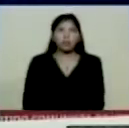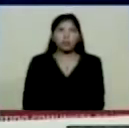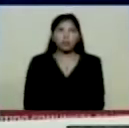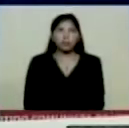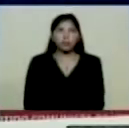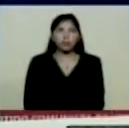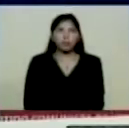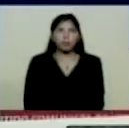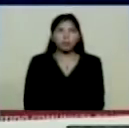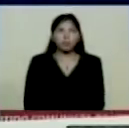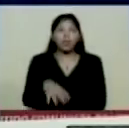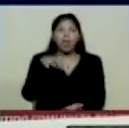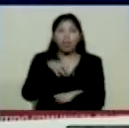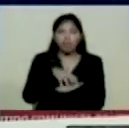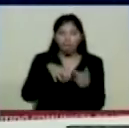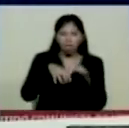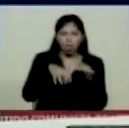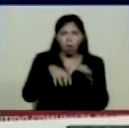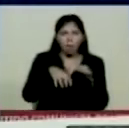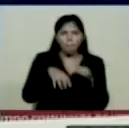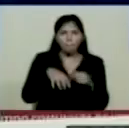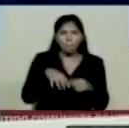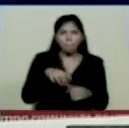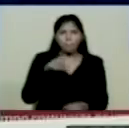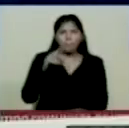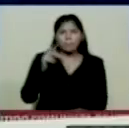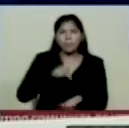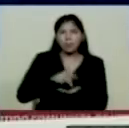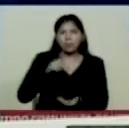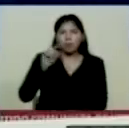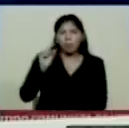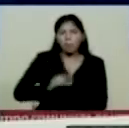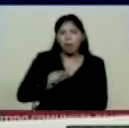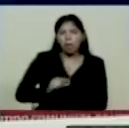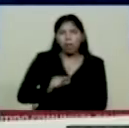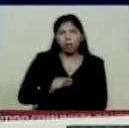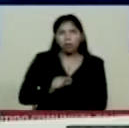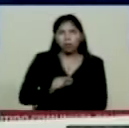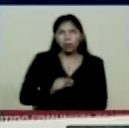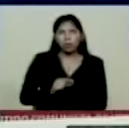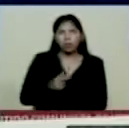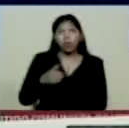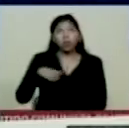el estado donde hubo menos participación en la elección de ayer fue el estado Zulia, y perdimos.